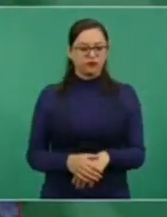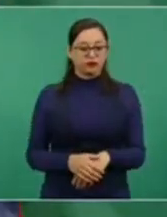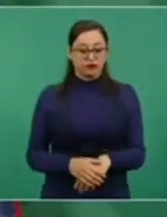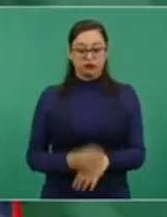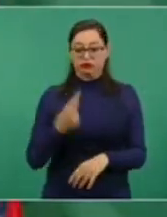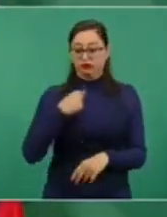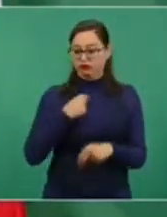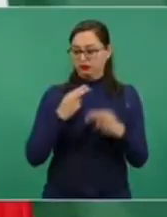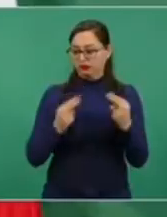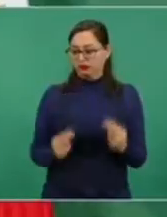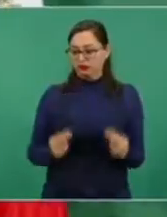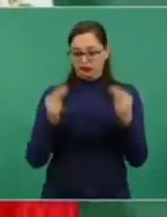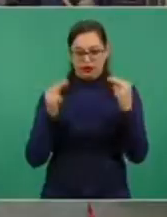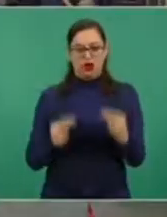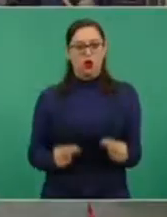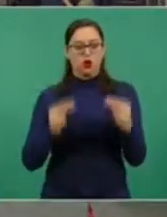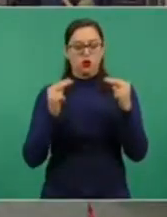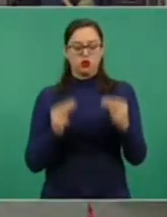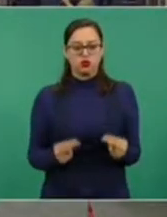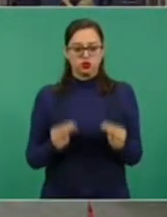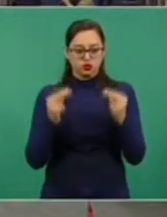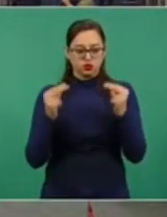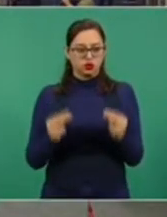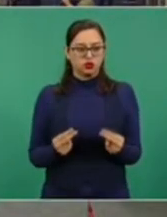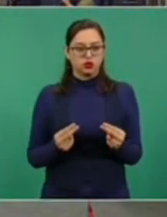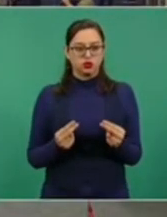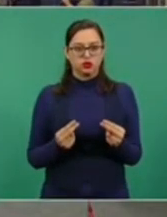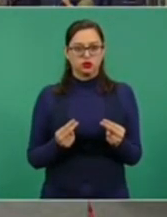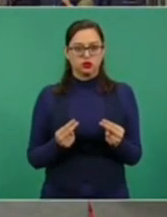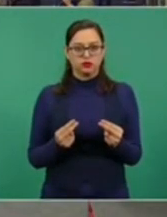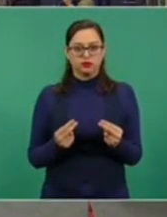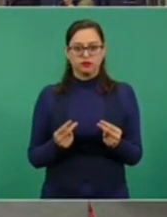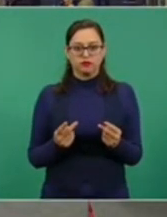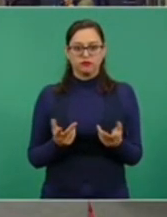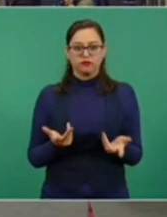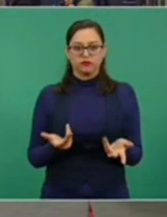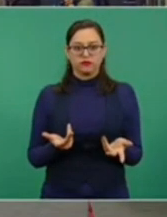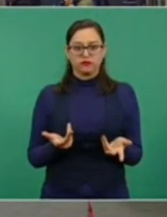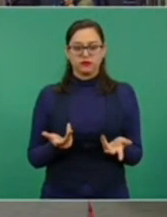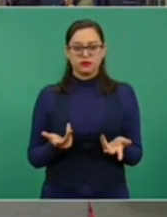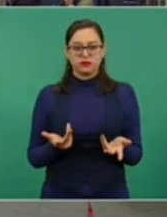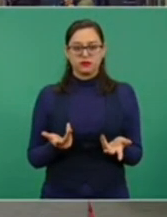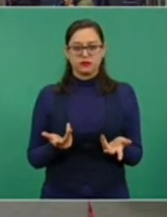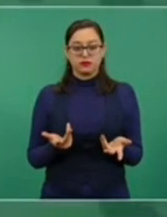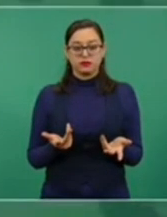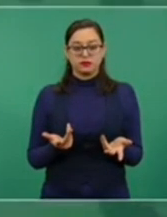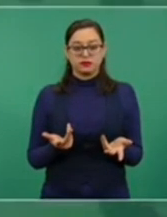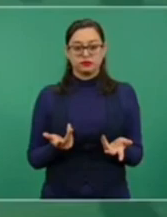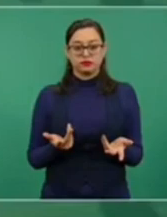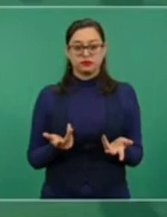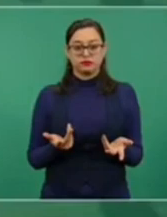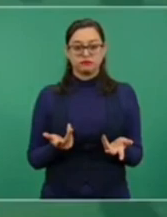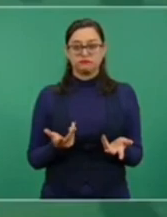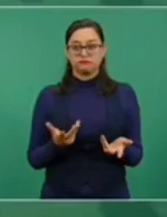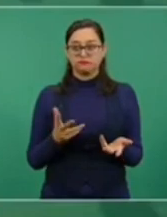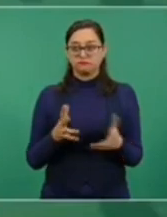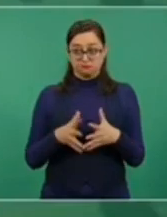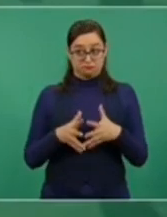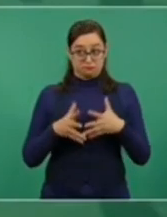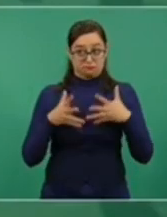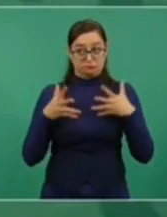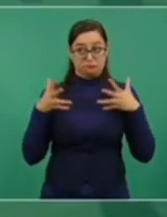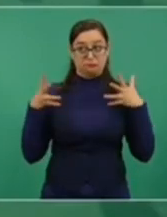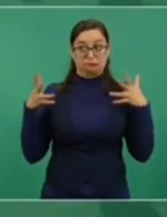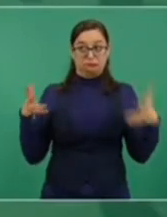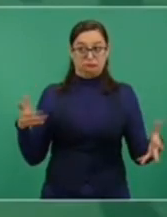de grandes vuelos,